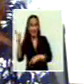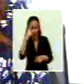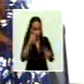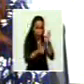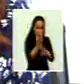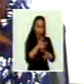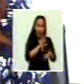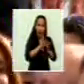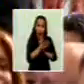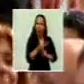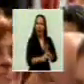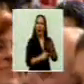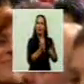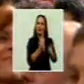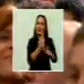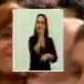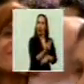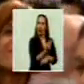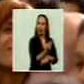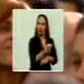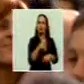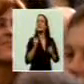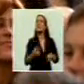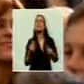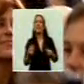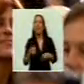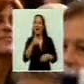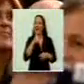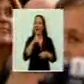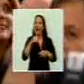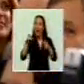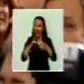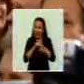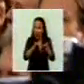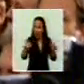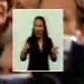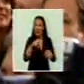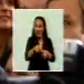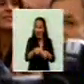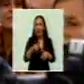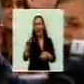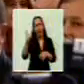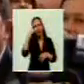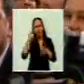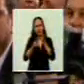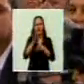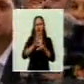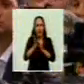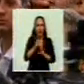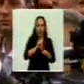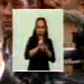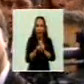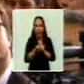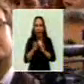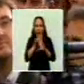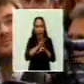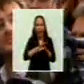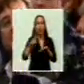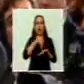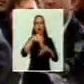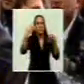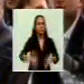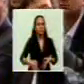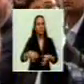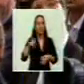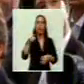destaca en el desarrollo de un proceso para purificar aguas contaminadas con nitratos, patentado en Argentina y Brasil en estado de prueba de